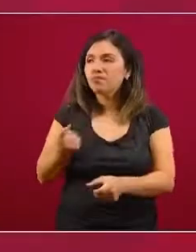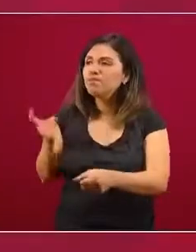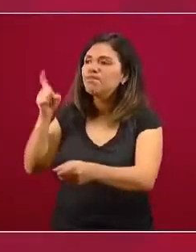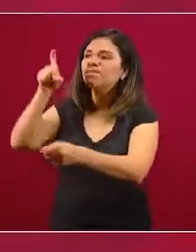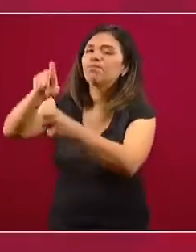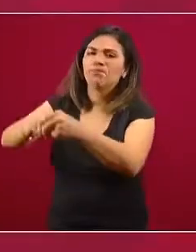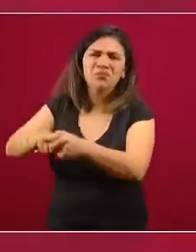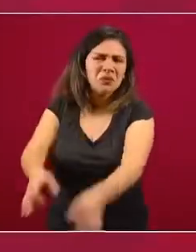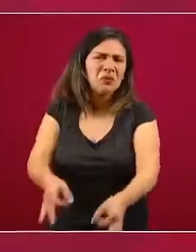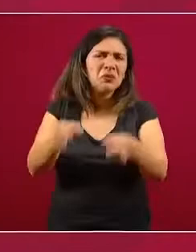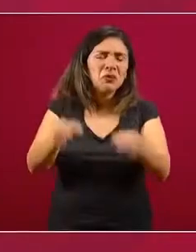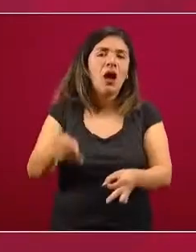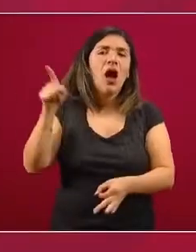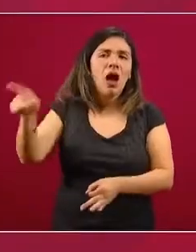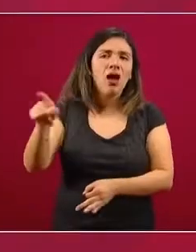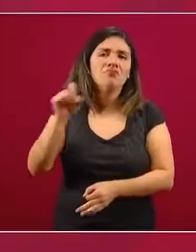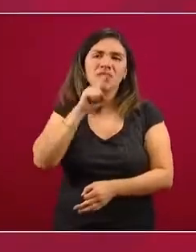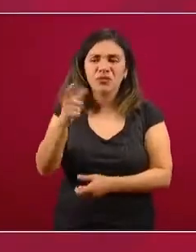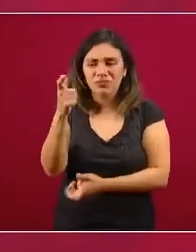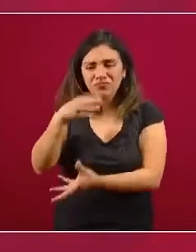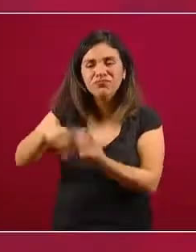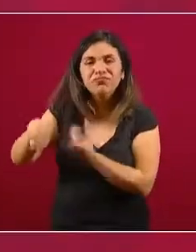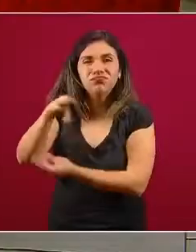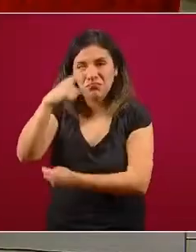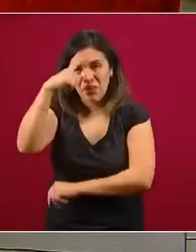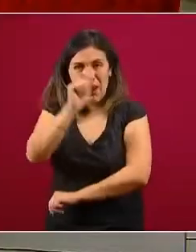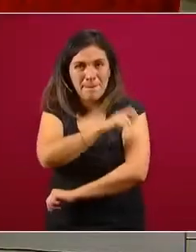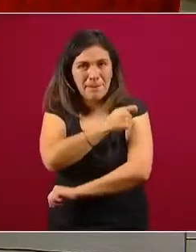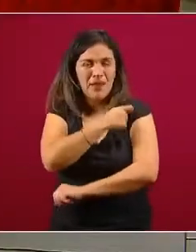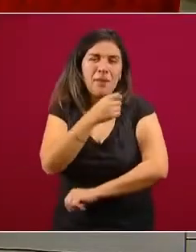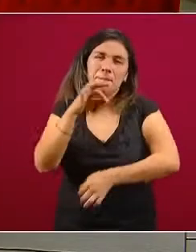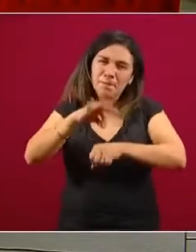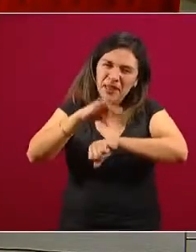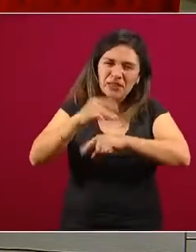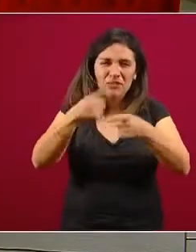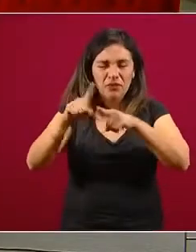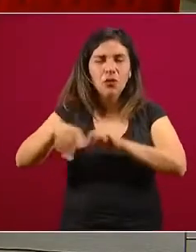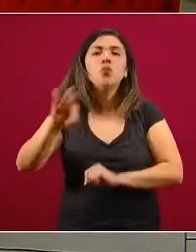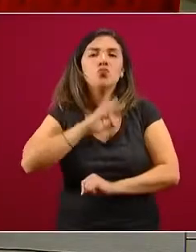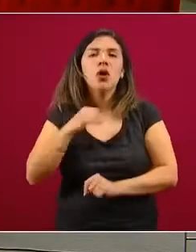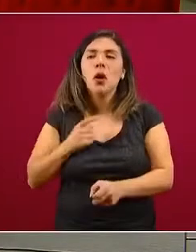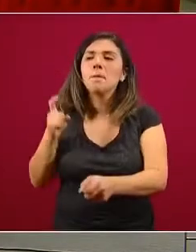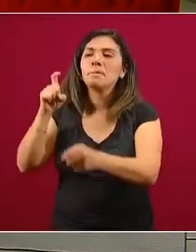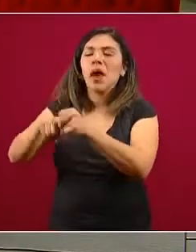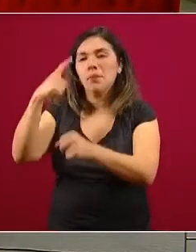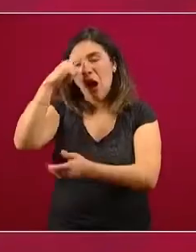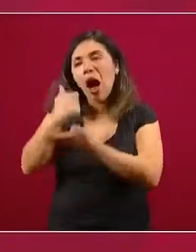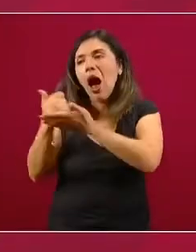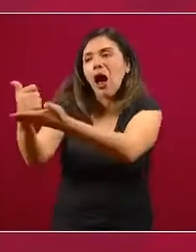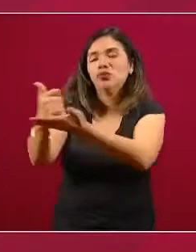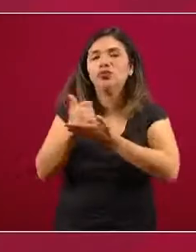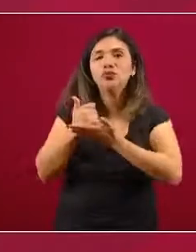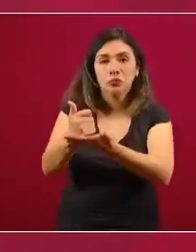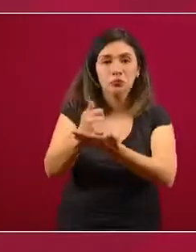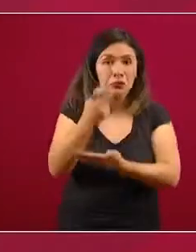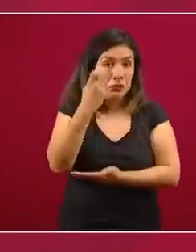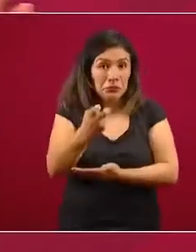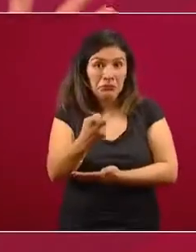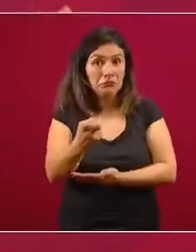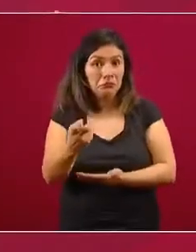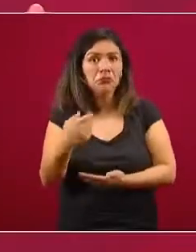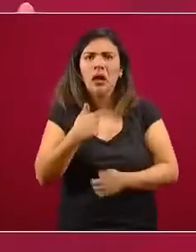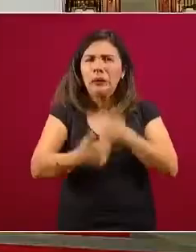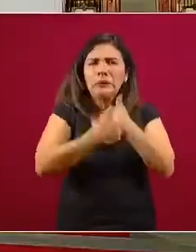adherirnos completamente al fondo rotatorio o fondo revolvente y tener estos mecanismos solidarios. Entonces, en resumen,